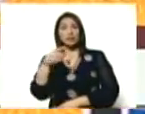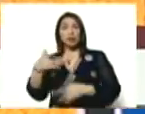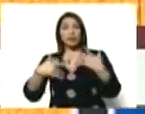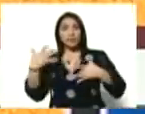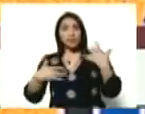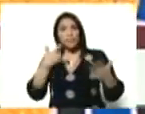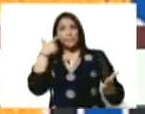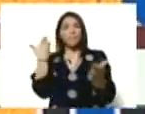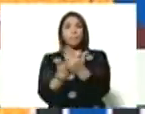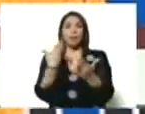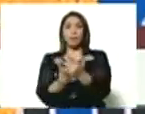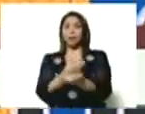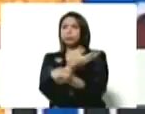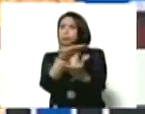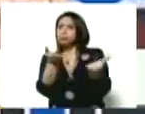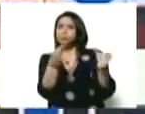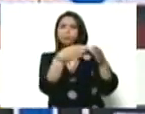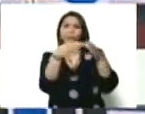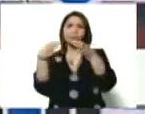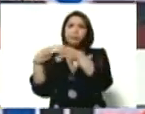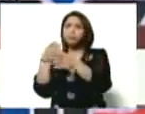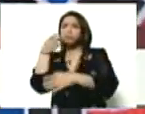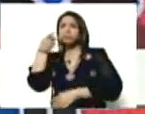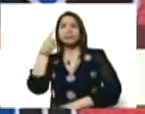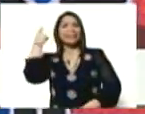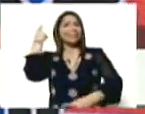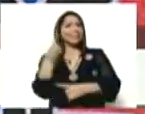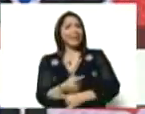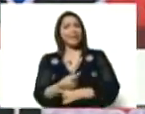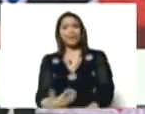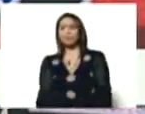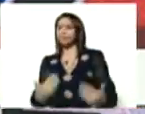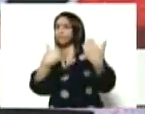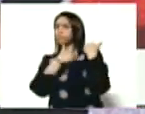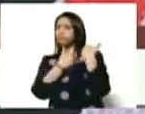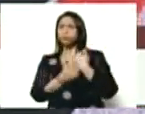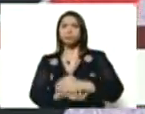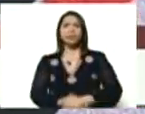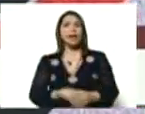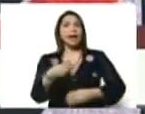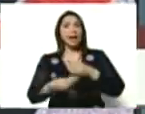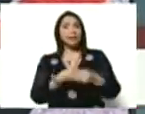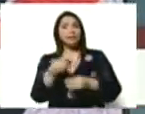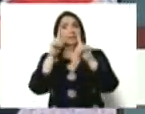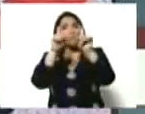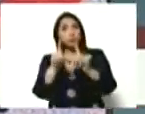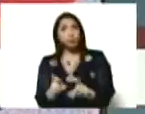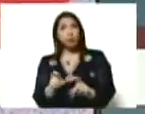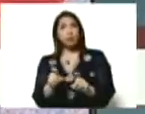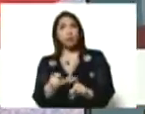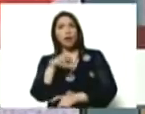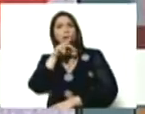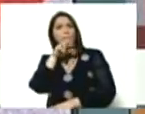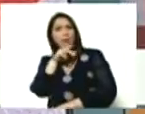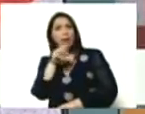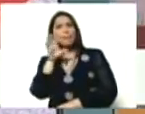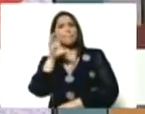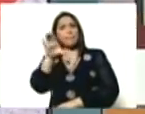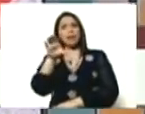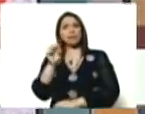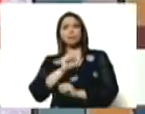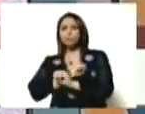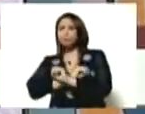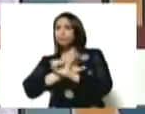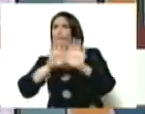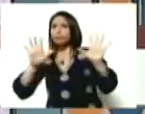son ustedes, compañeros de las organizaciones políticas, que tienen la responsabilidad de hacer estas auditorías y hablarle al país con claridad